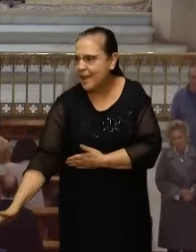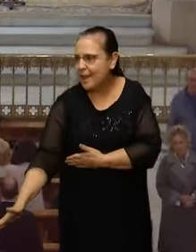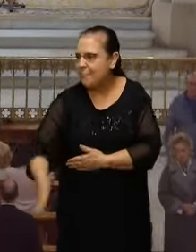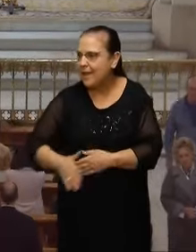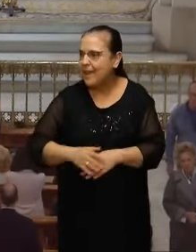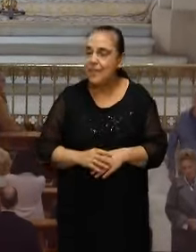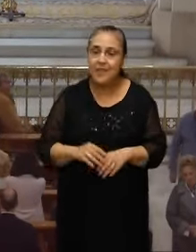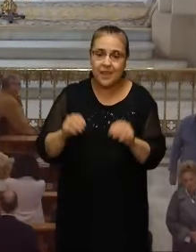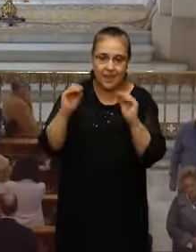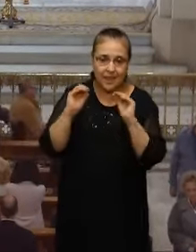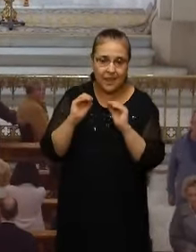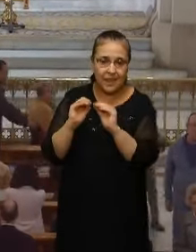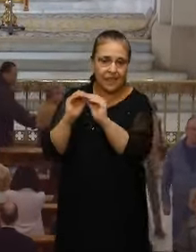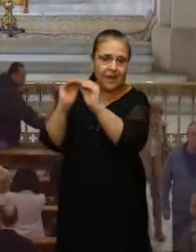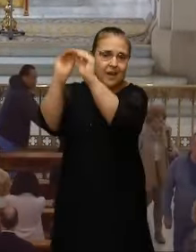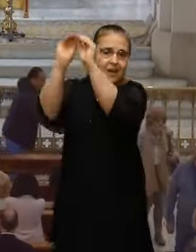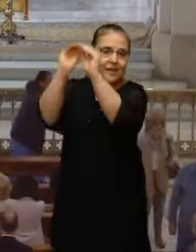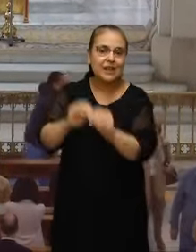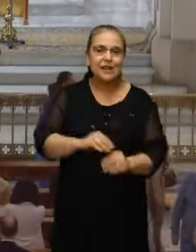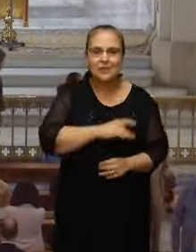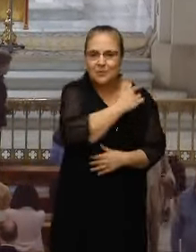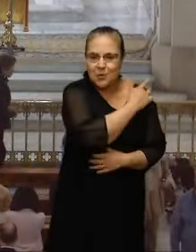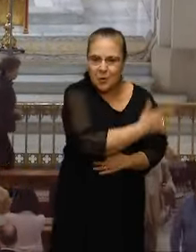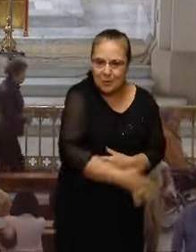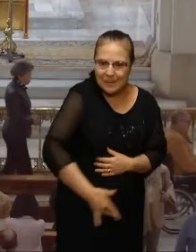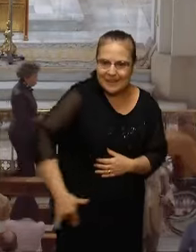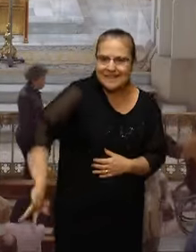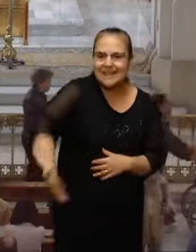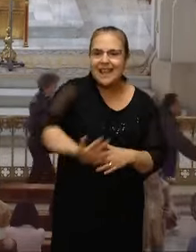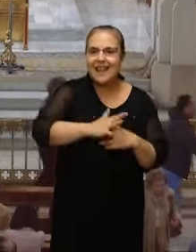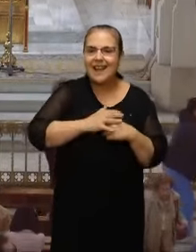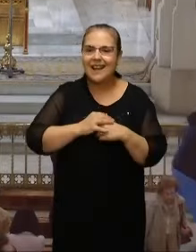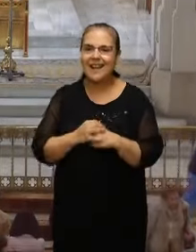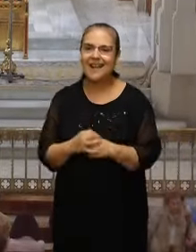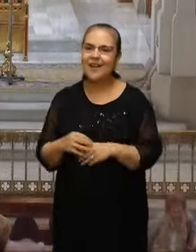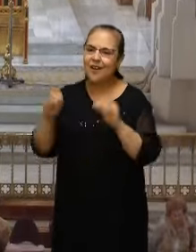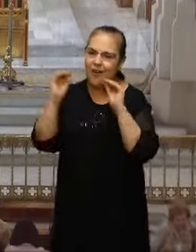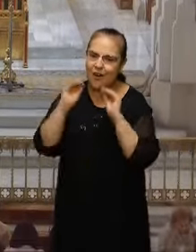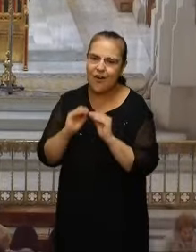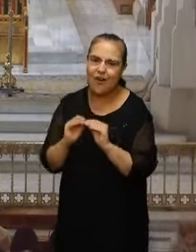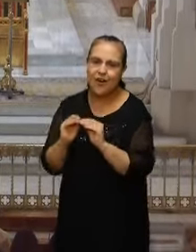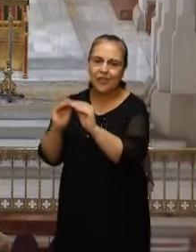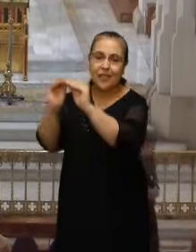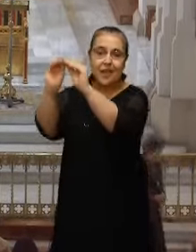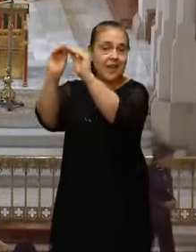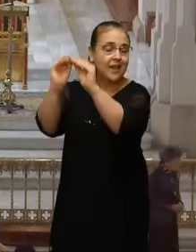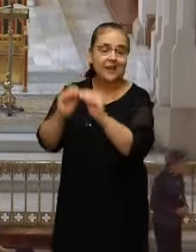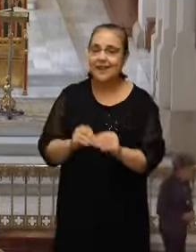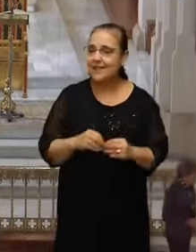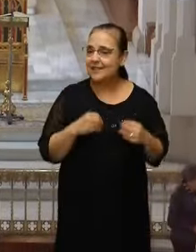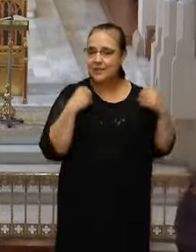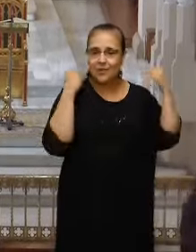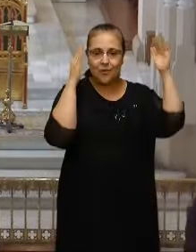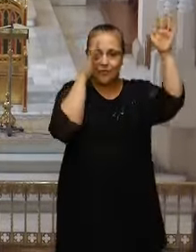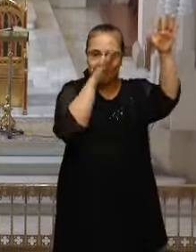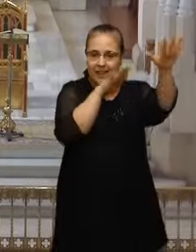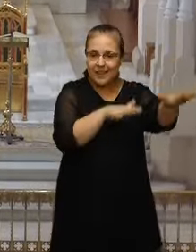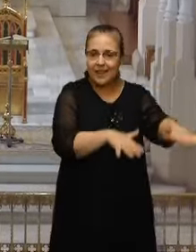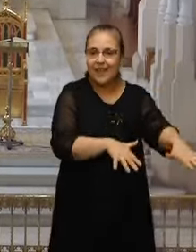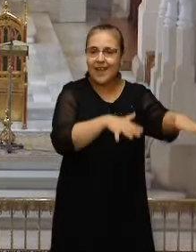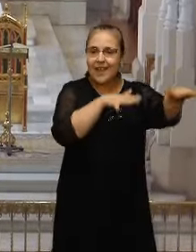tien medda y su misericordia y